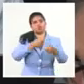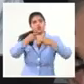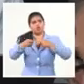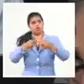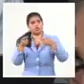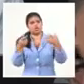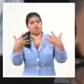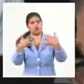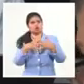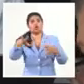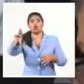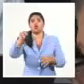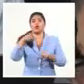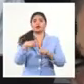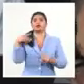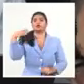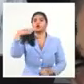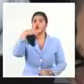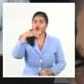de las nuevas